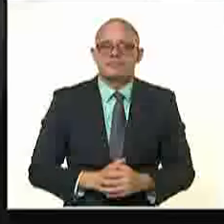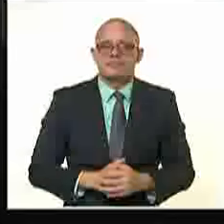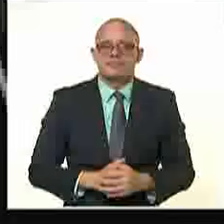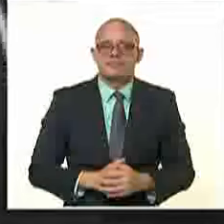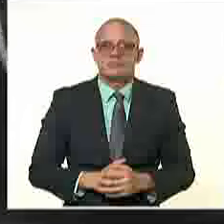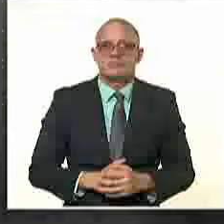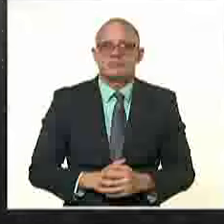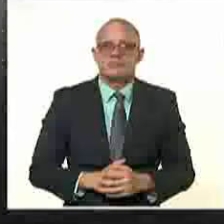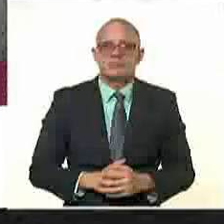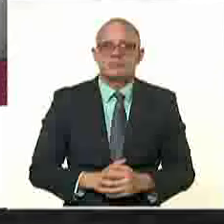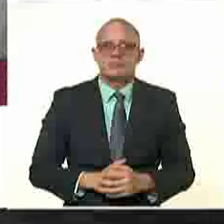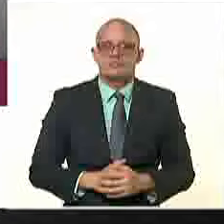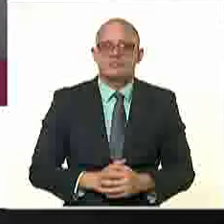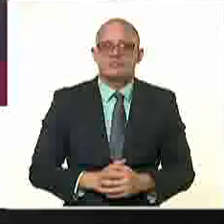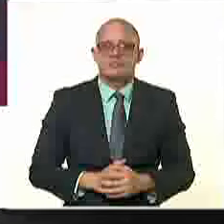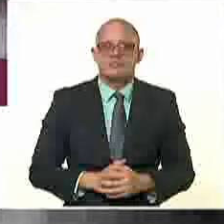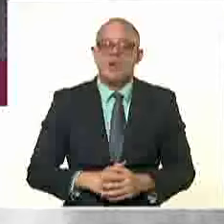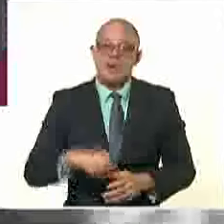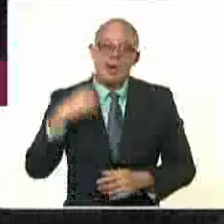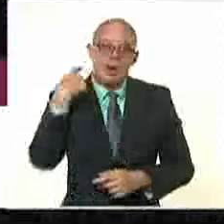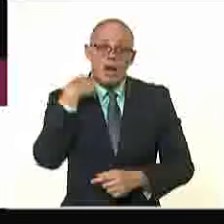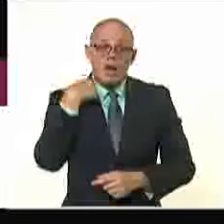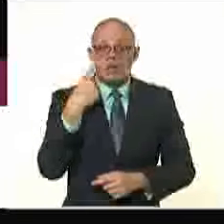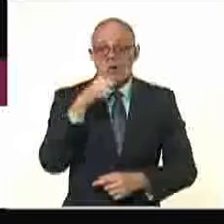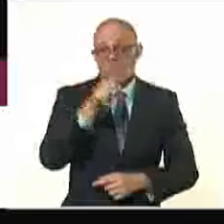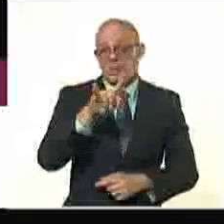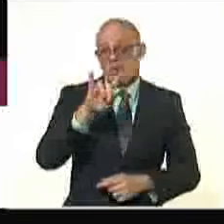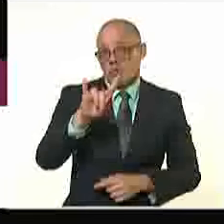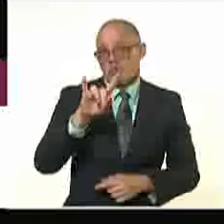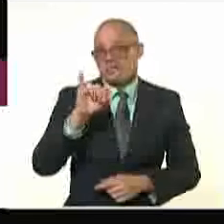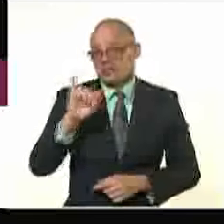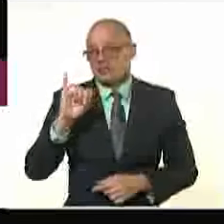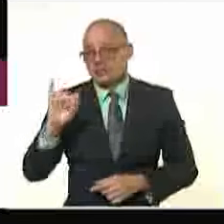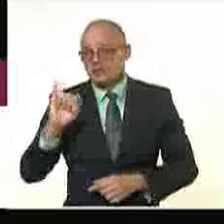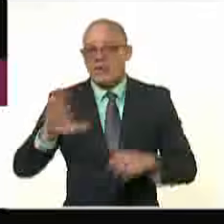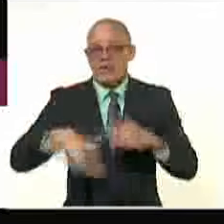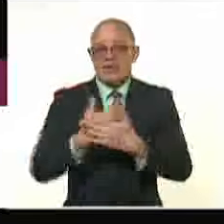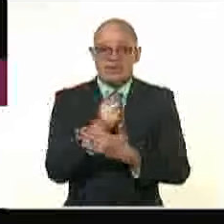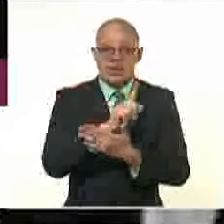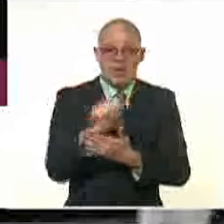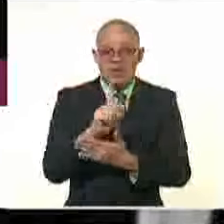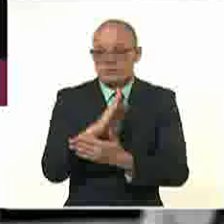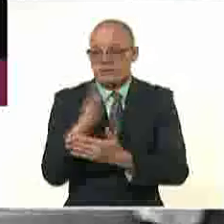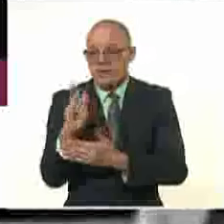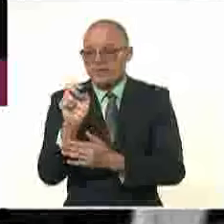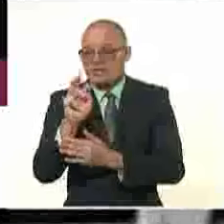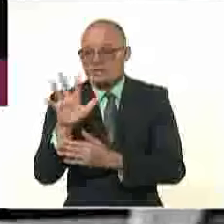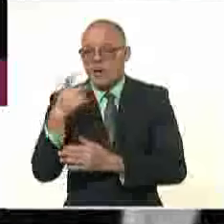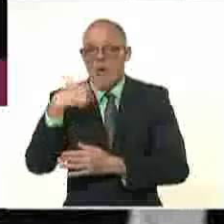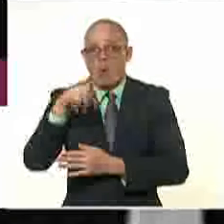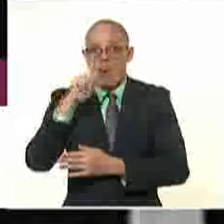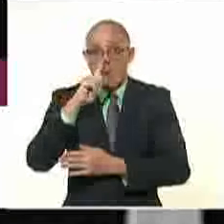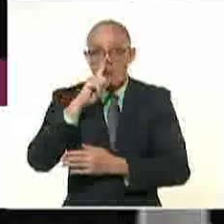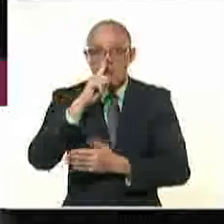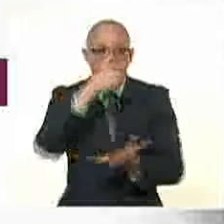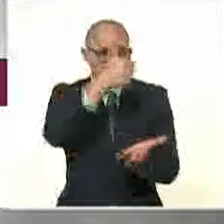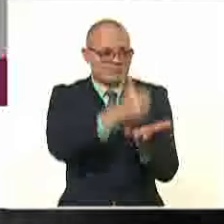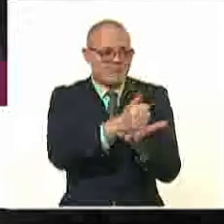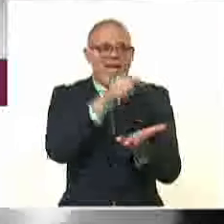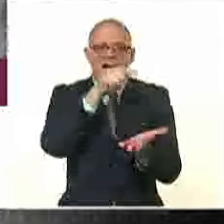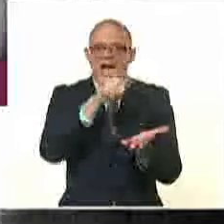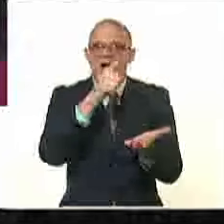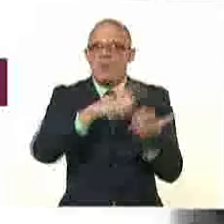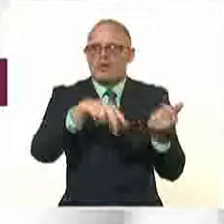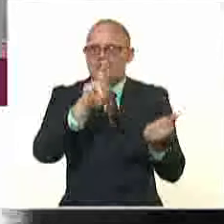Corría el año 1966. Del 11 al 25 de junio, San Juan, Puerto Rico sería sede de